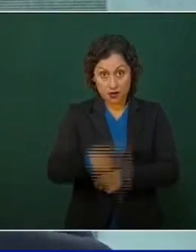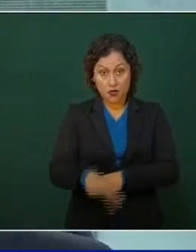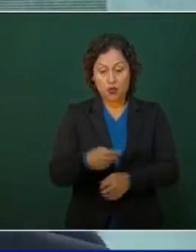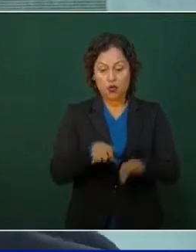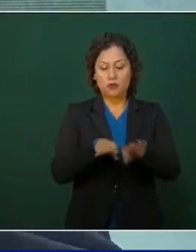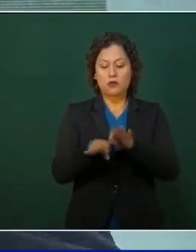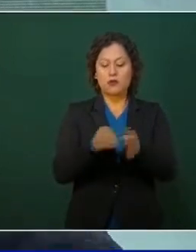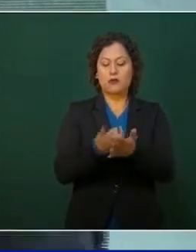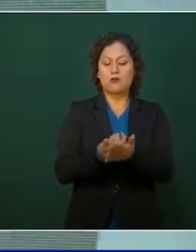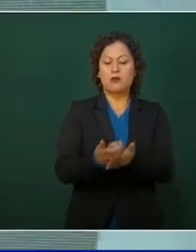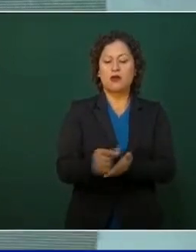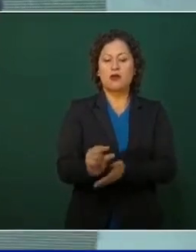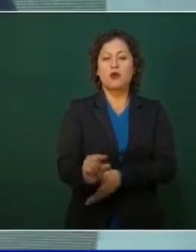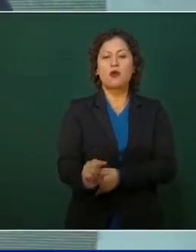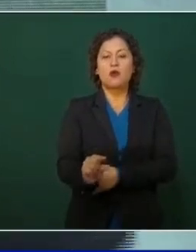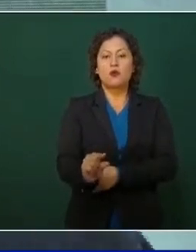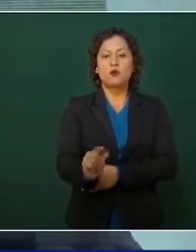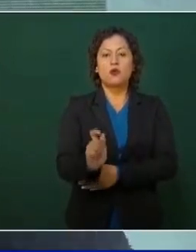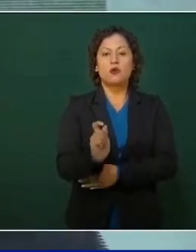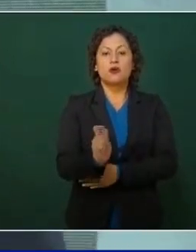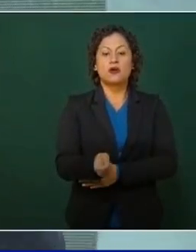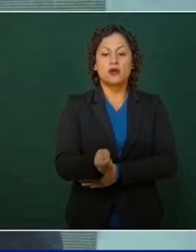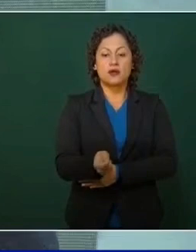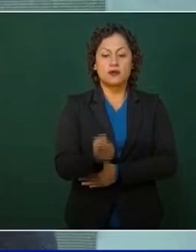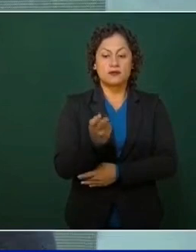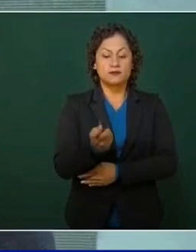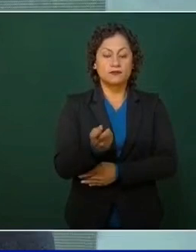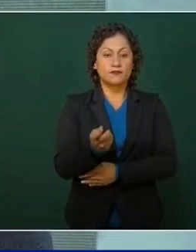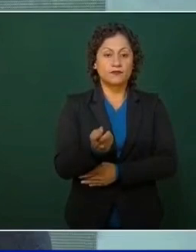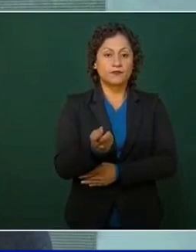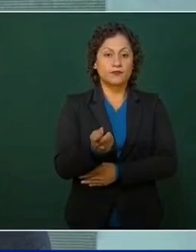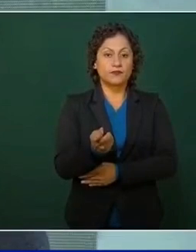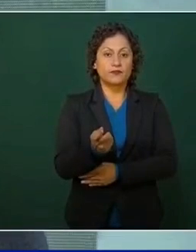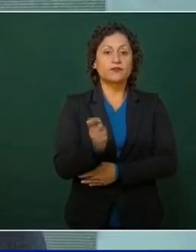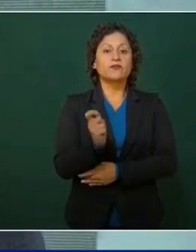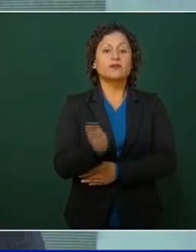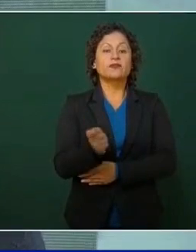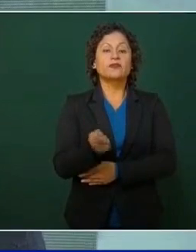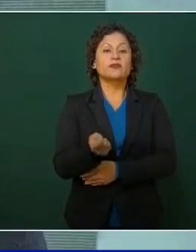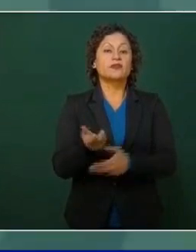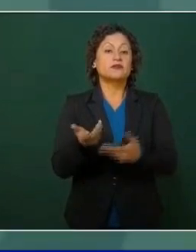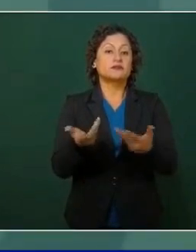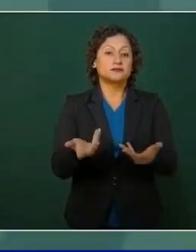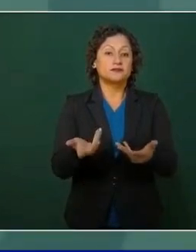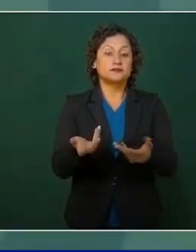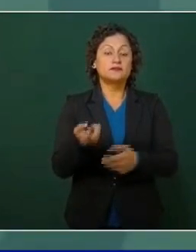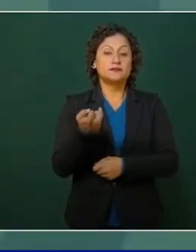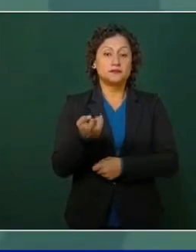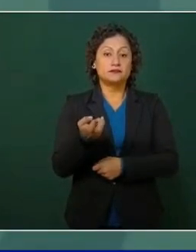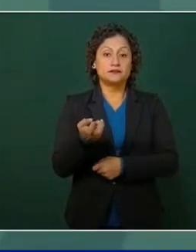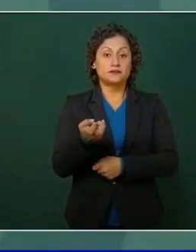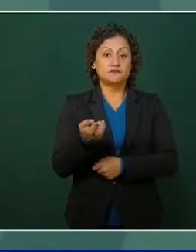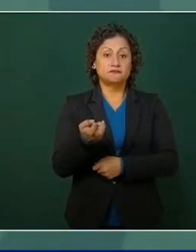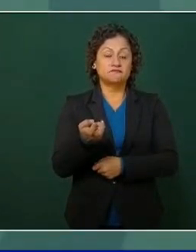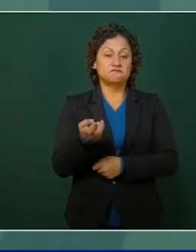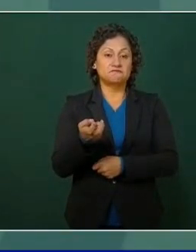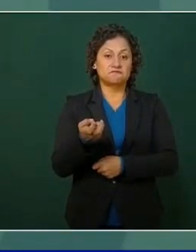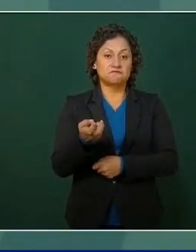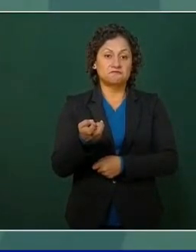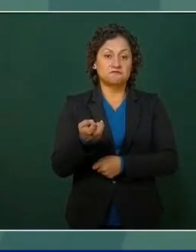por todo ese atraso, es menor que el salario mínimo en